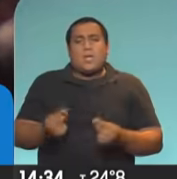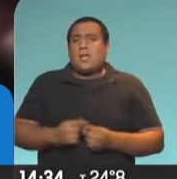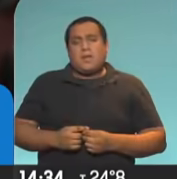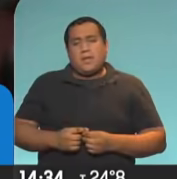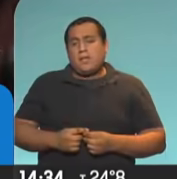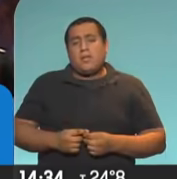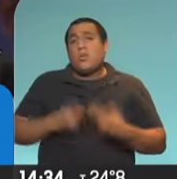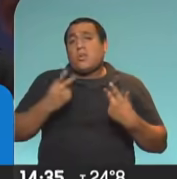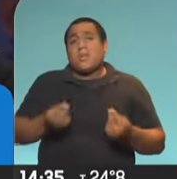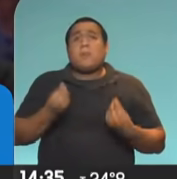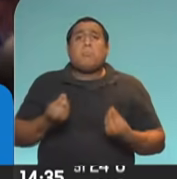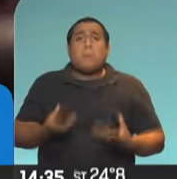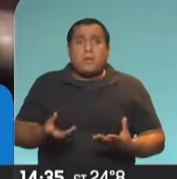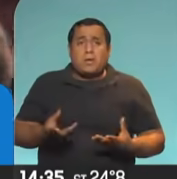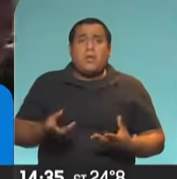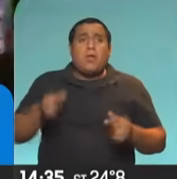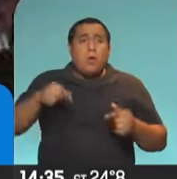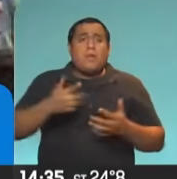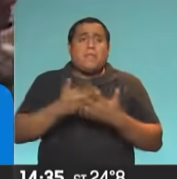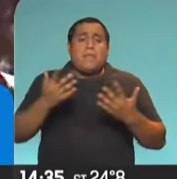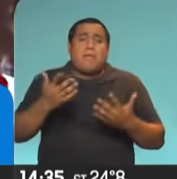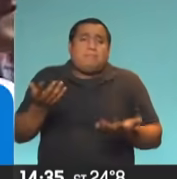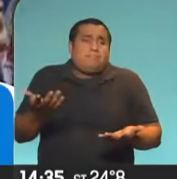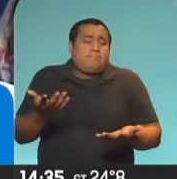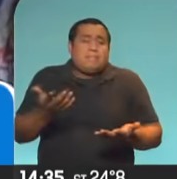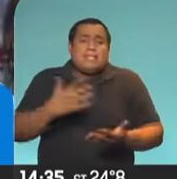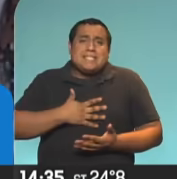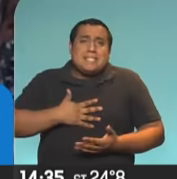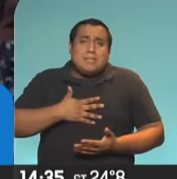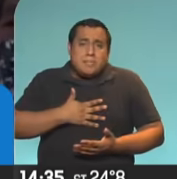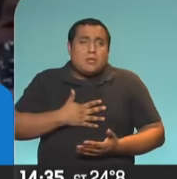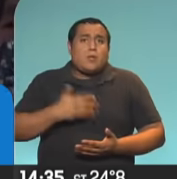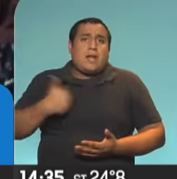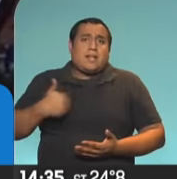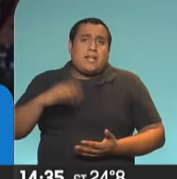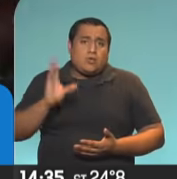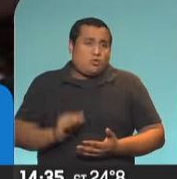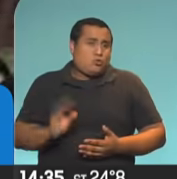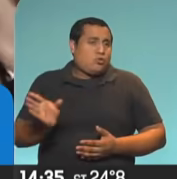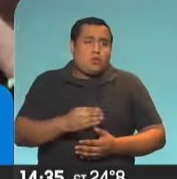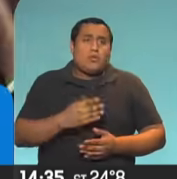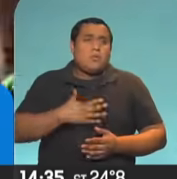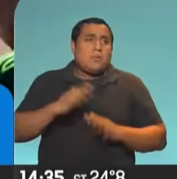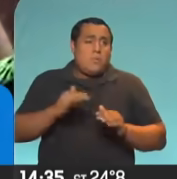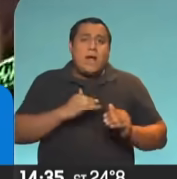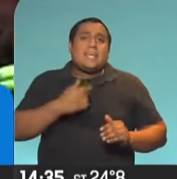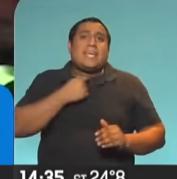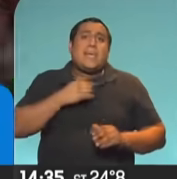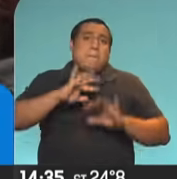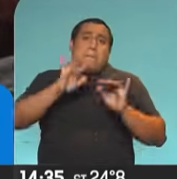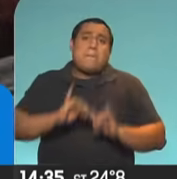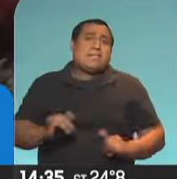la significación que tiene este día de hoy en el sentimiento popular de la República Argentina, y que lo que uno deseara es que terminara en paz,